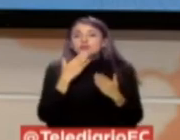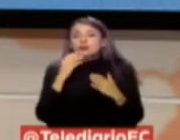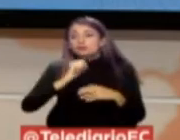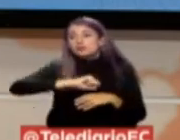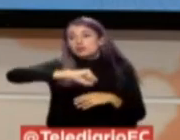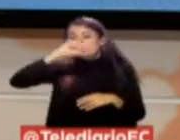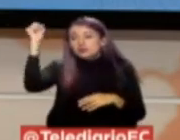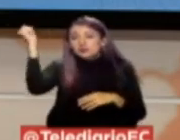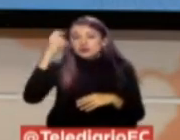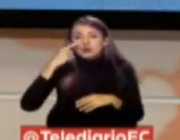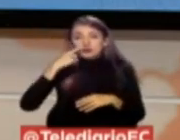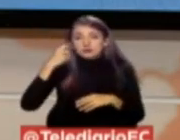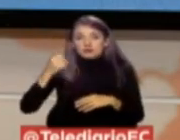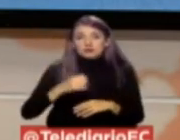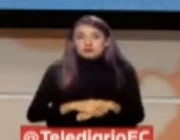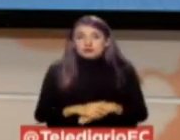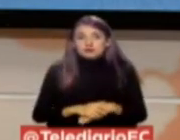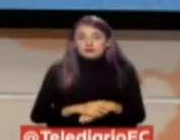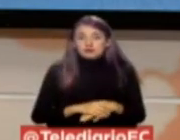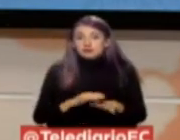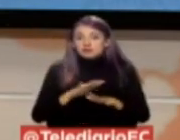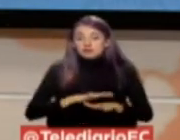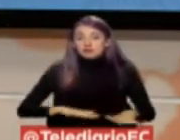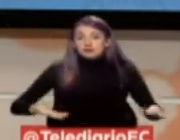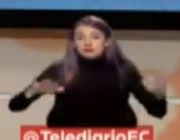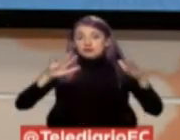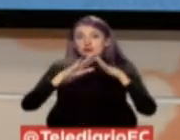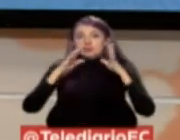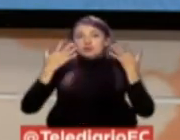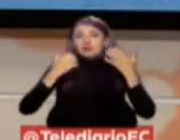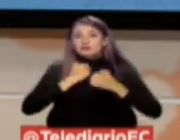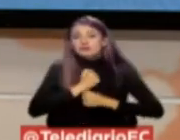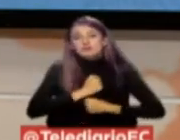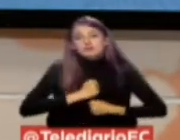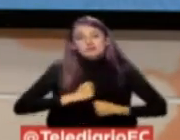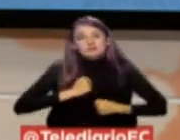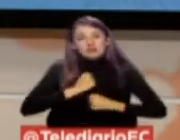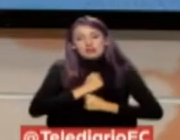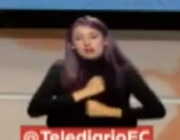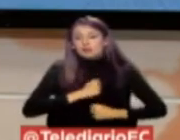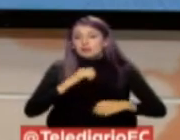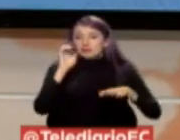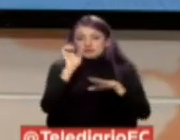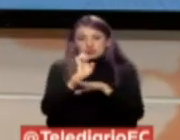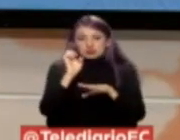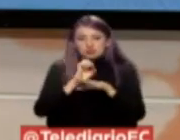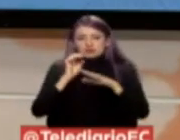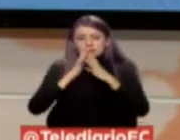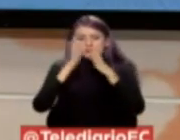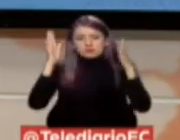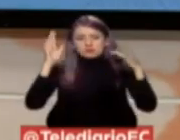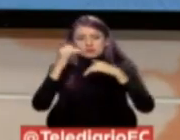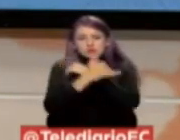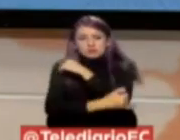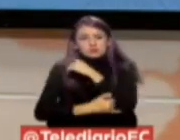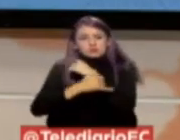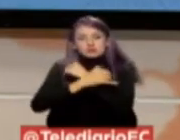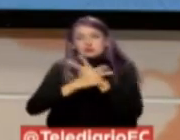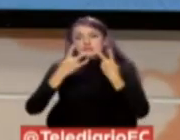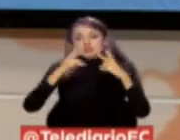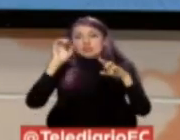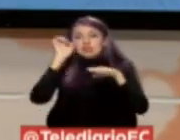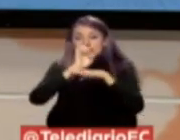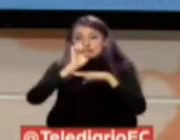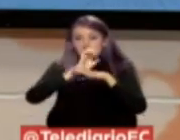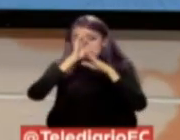machismo agravado en el Ecuador. La situación de femicidio, lamentablemente, no solamente se da en el Ecuador, sino en muchos países. Y nosotros como ecuatorianos y nosotros